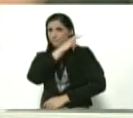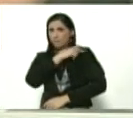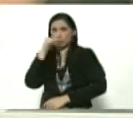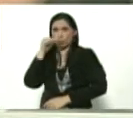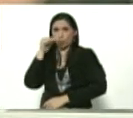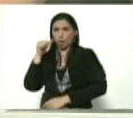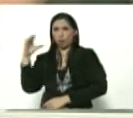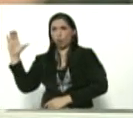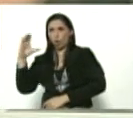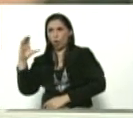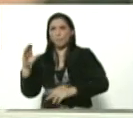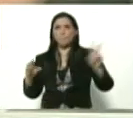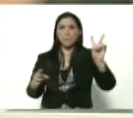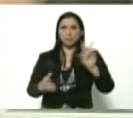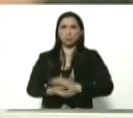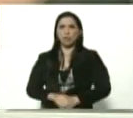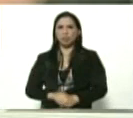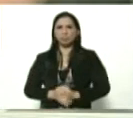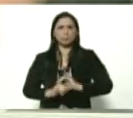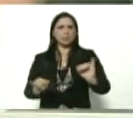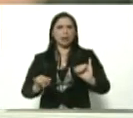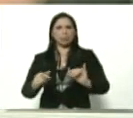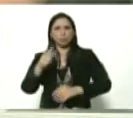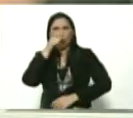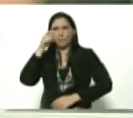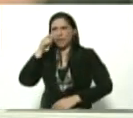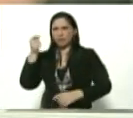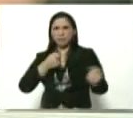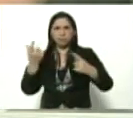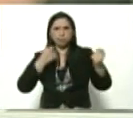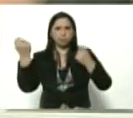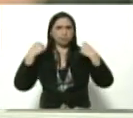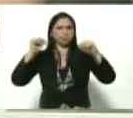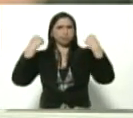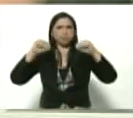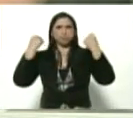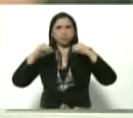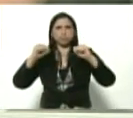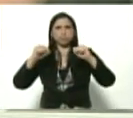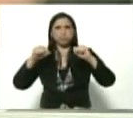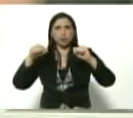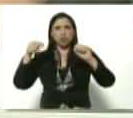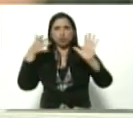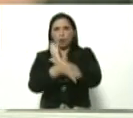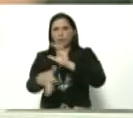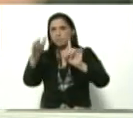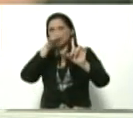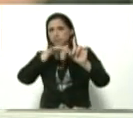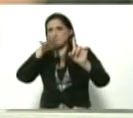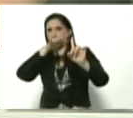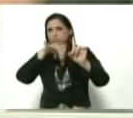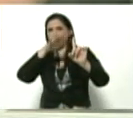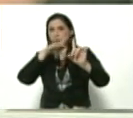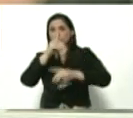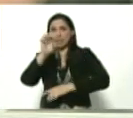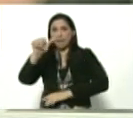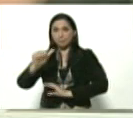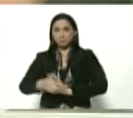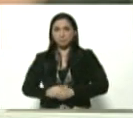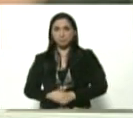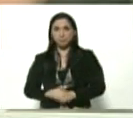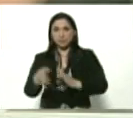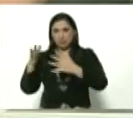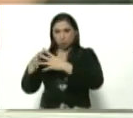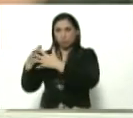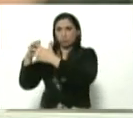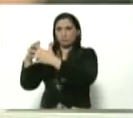Venezuela, fueron la parte operativa y logística de esta conspiración. La DEA de Estados